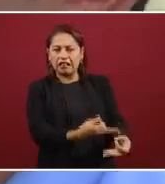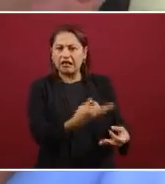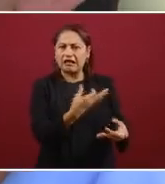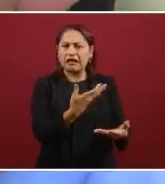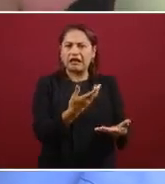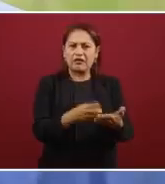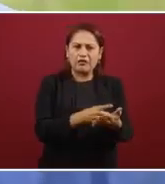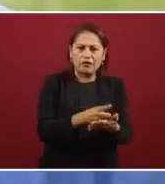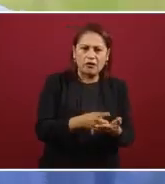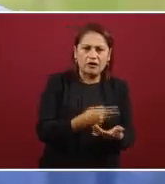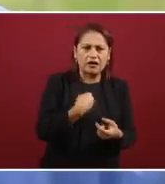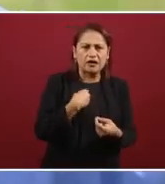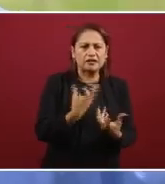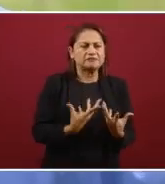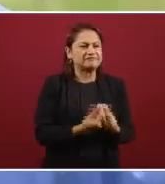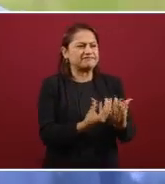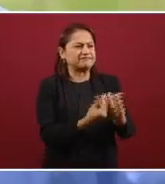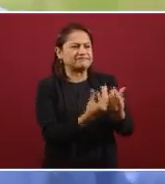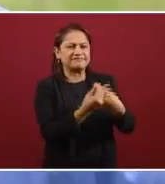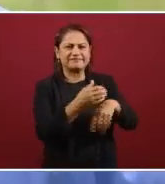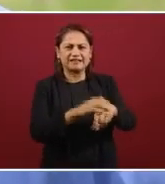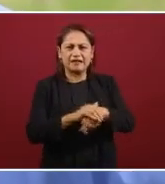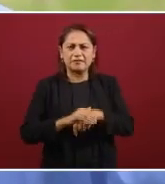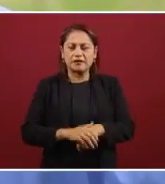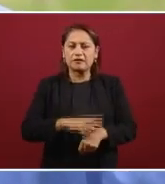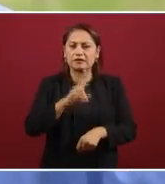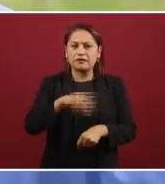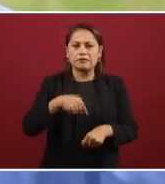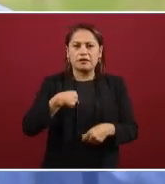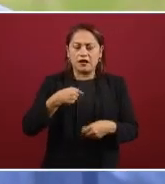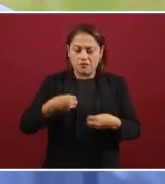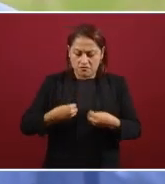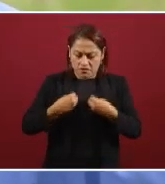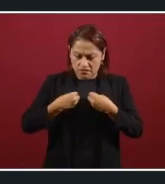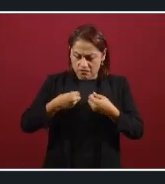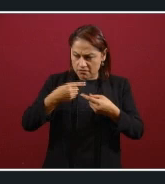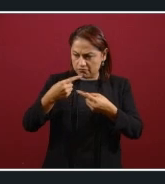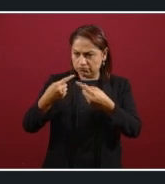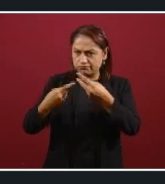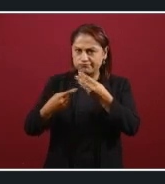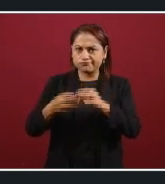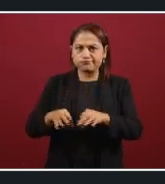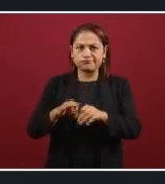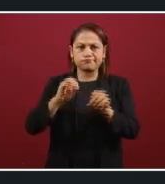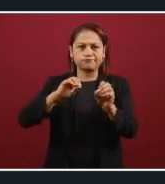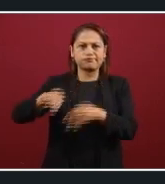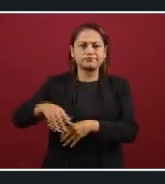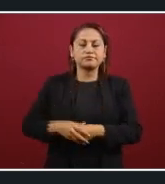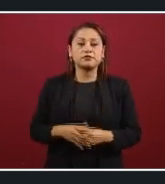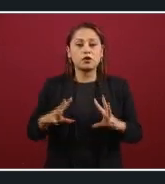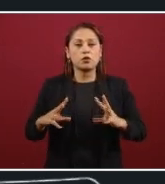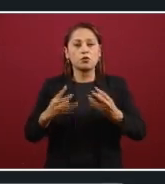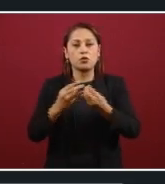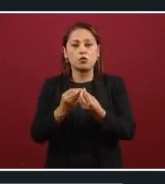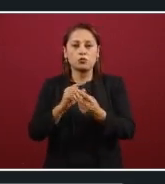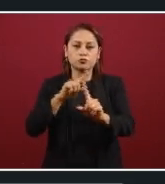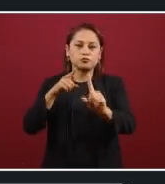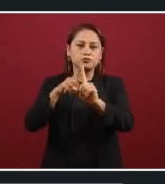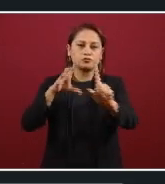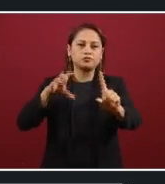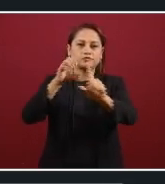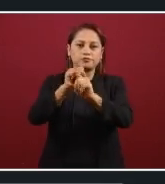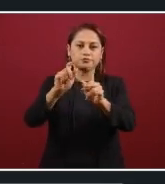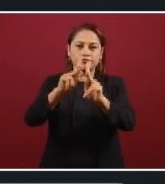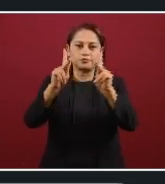el relajo, y empecé a ver cómo descuidé mi vida o las cosas importantes. Juntos por la Paz, Estrategia Nacional para